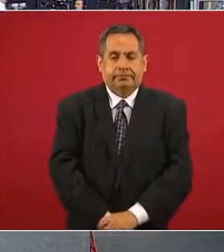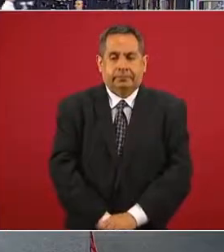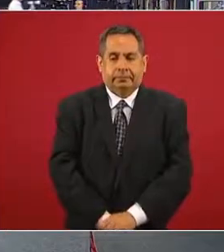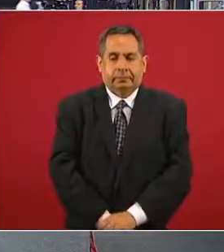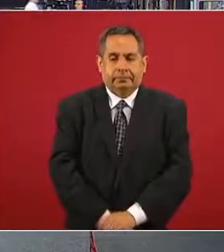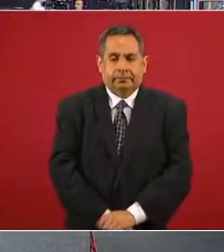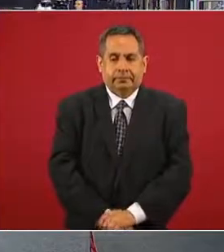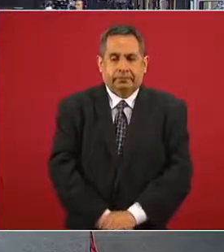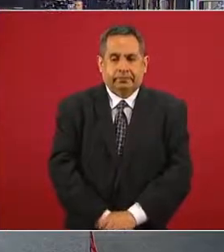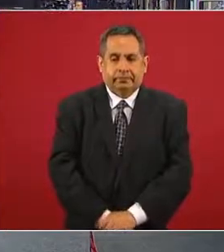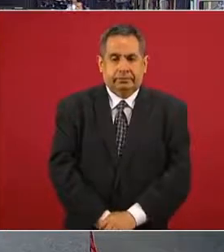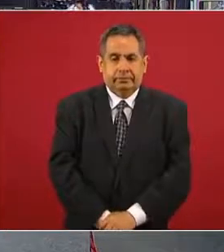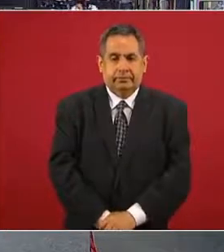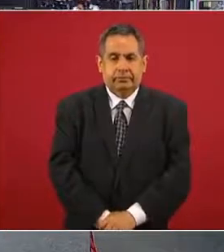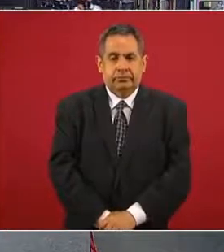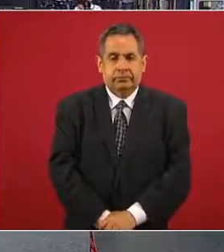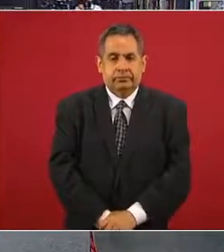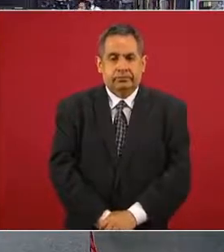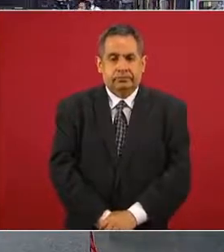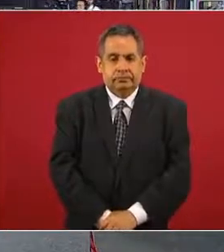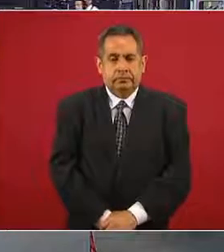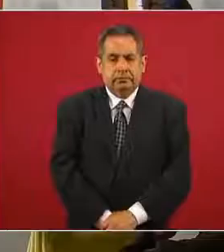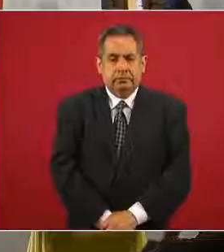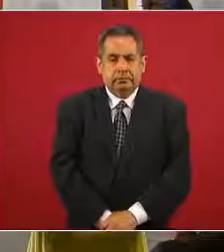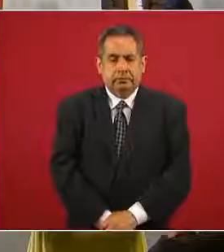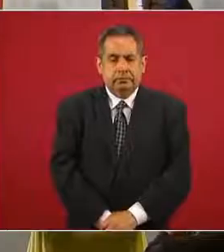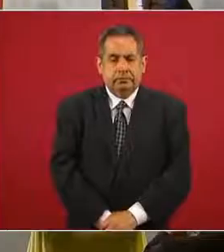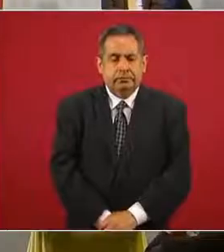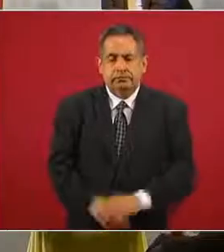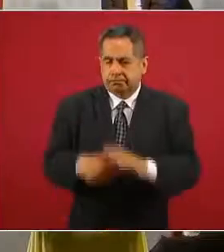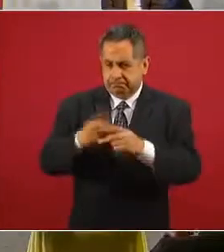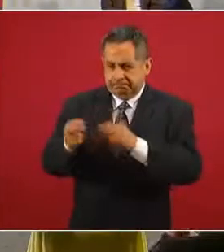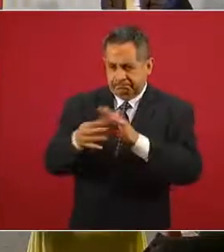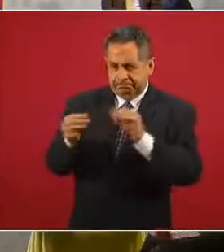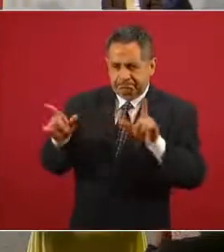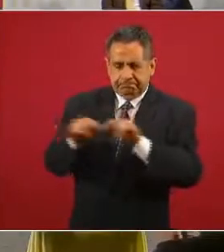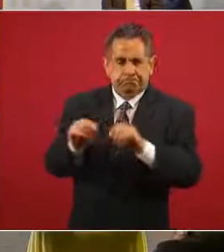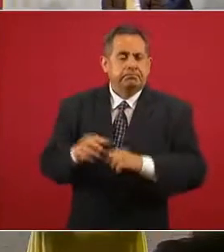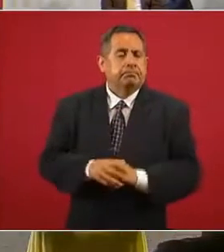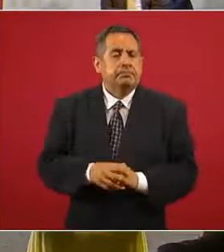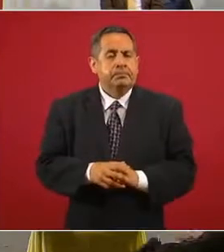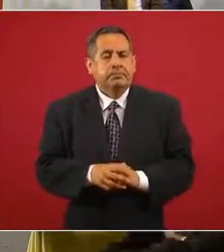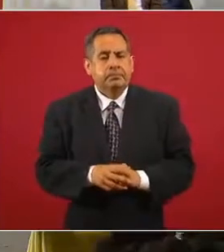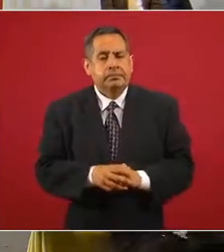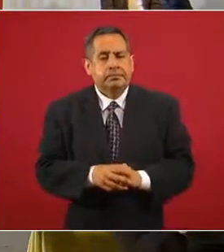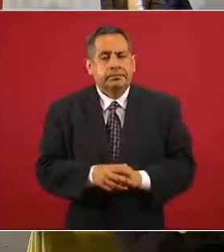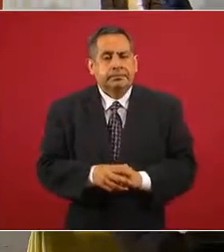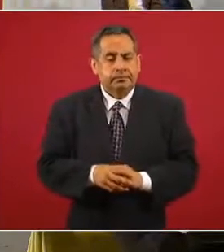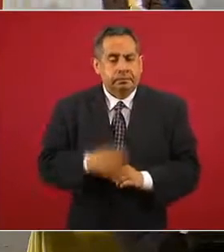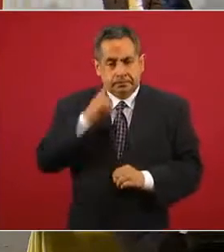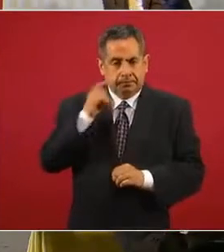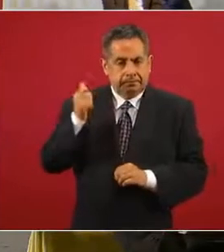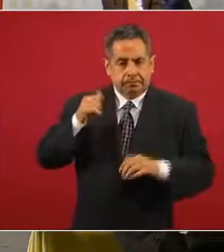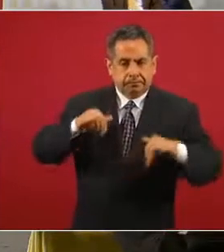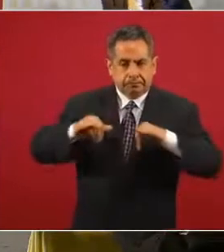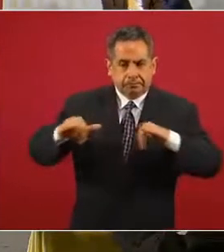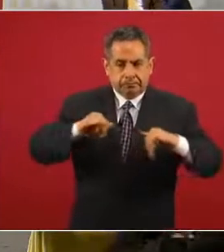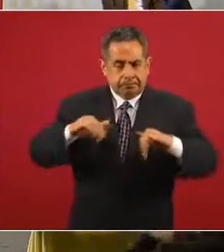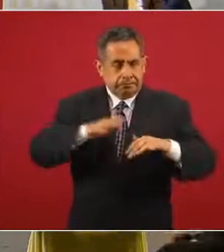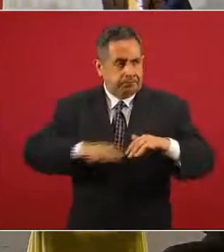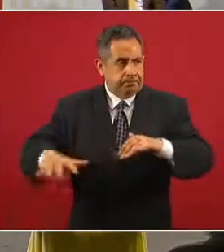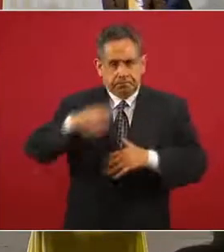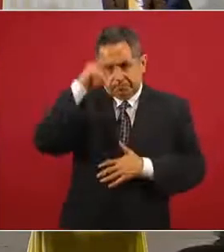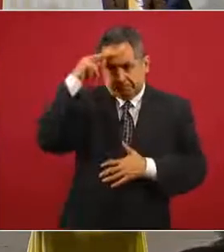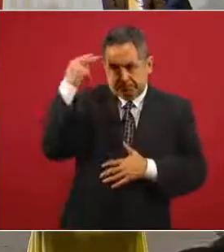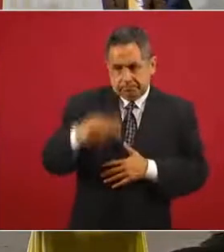Muchas gracias. Muchas gracias. Trataré de ser breve. Tenemos un mapa de la República,